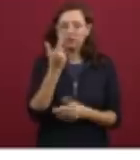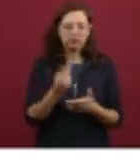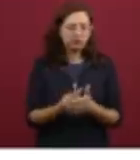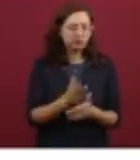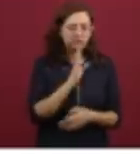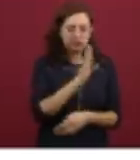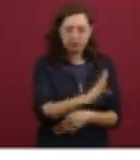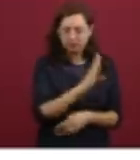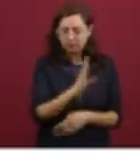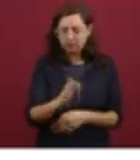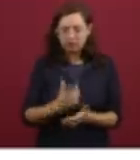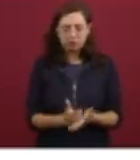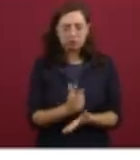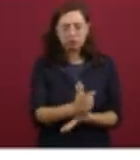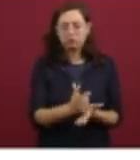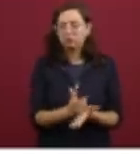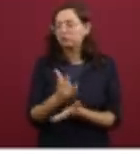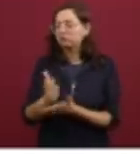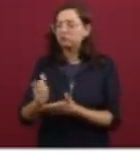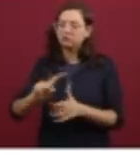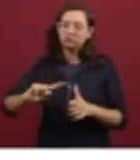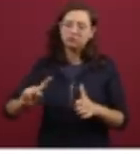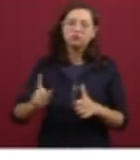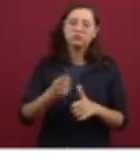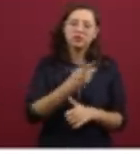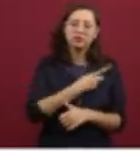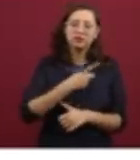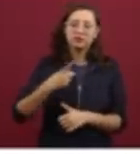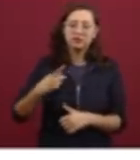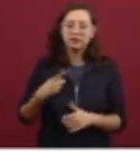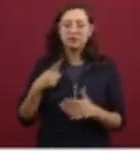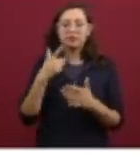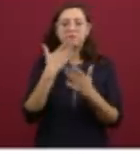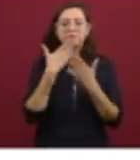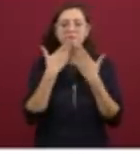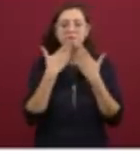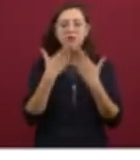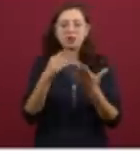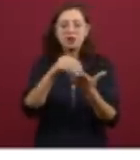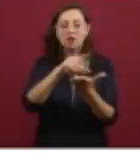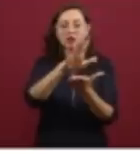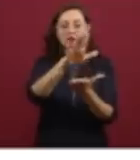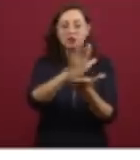y por eso ponderamos el tema de tener muy bien documentado